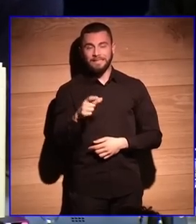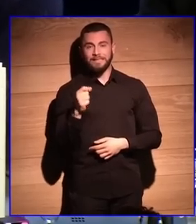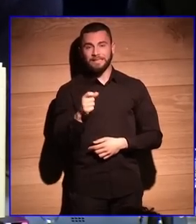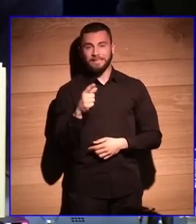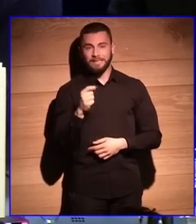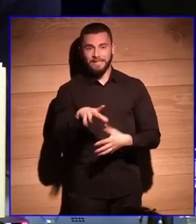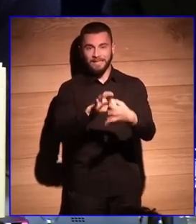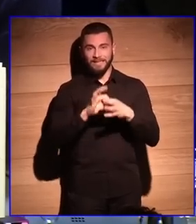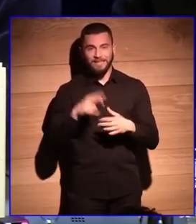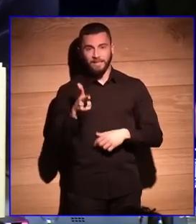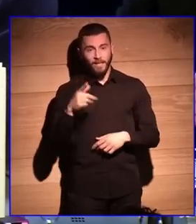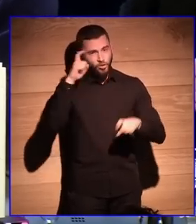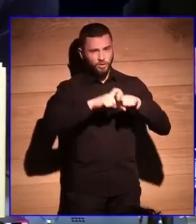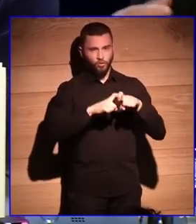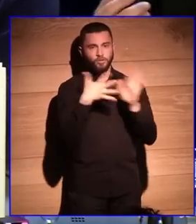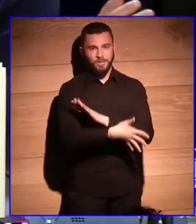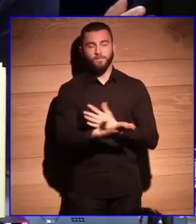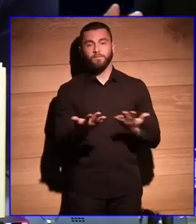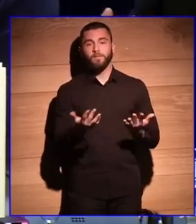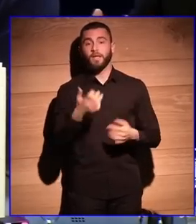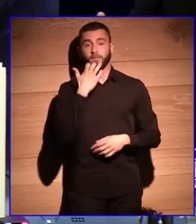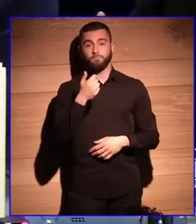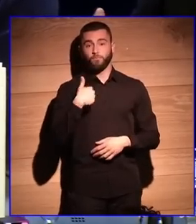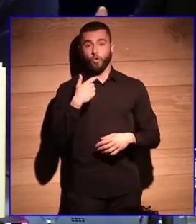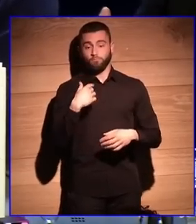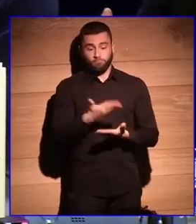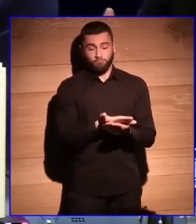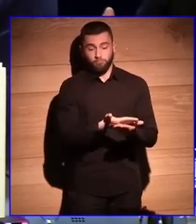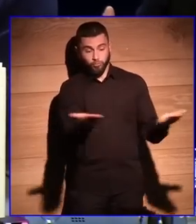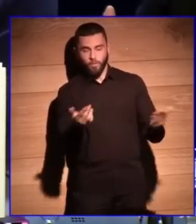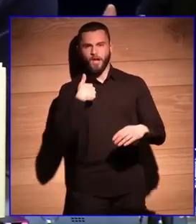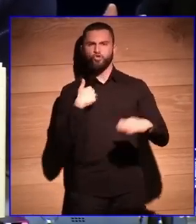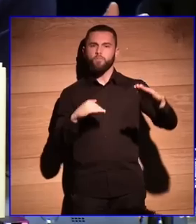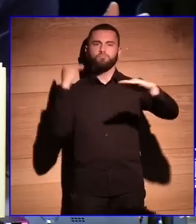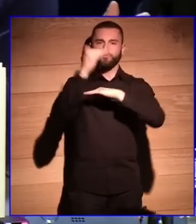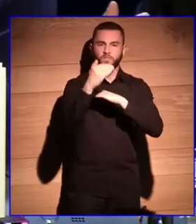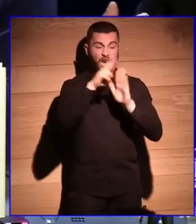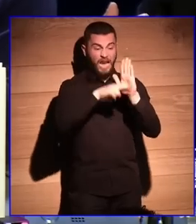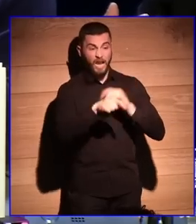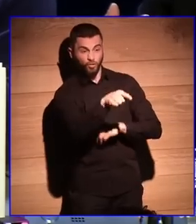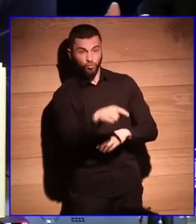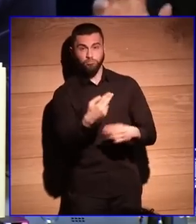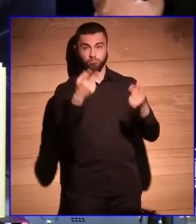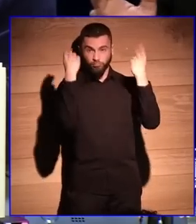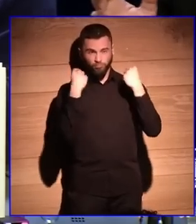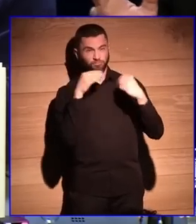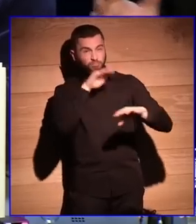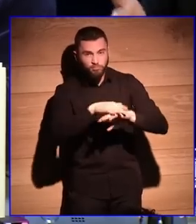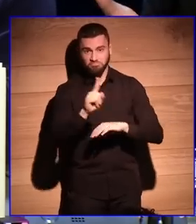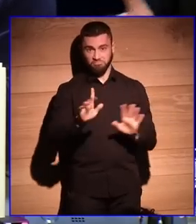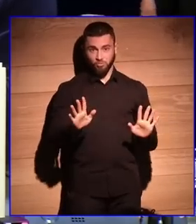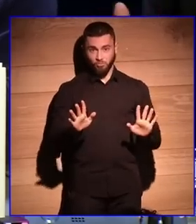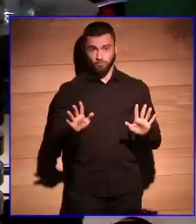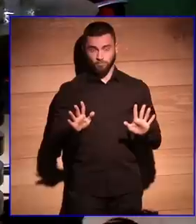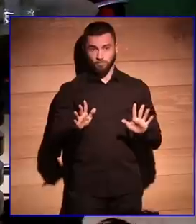basándose en el derecho psicológico. Es decir, cuando dices, yo es que como soy superior a los demás, no tengo por qué atenerme a tus reglas. Entonces estoy trascendiendo esas convenciones